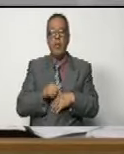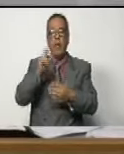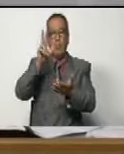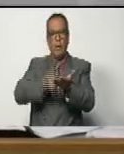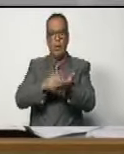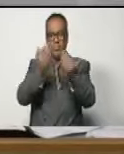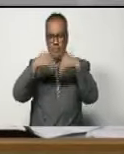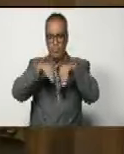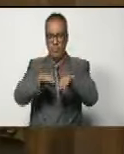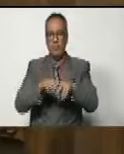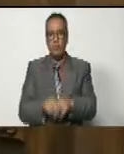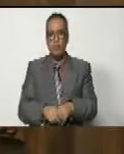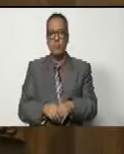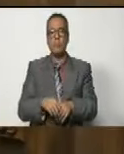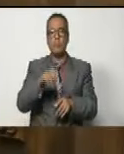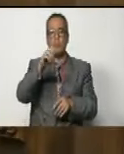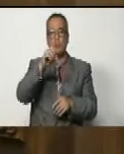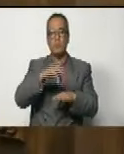Aprobado. Siguiente.